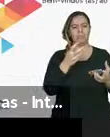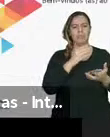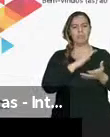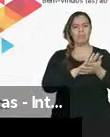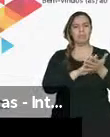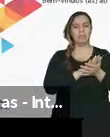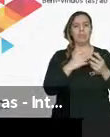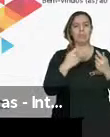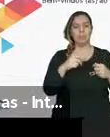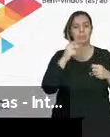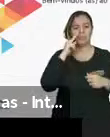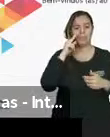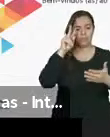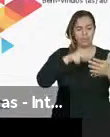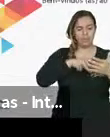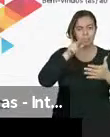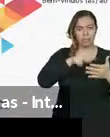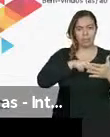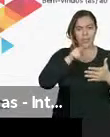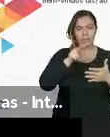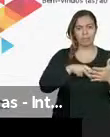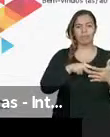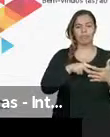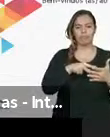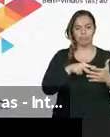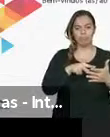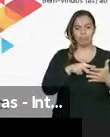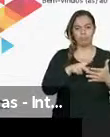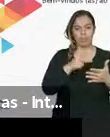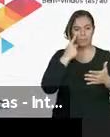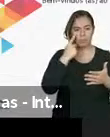lea. He aquí un ser vivo que está leyendo.